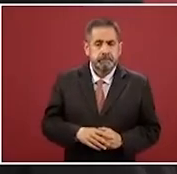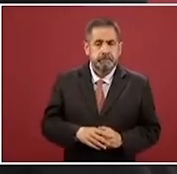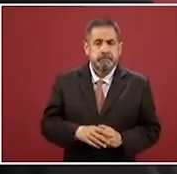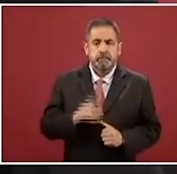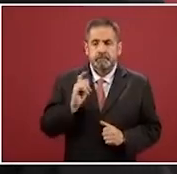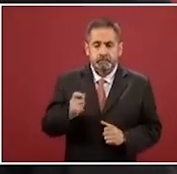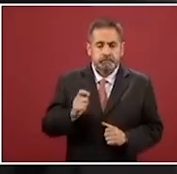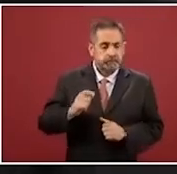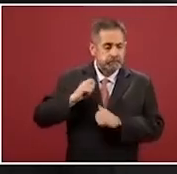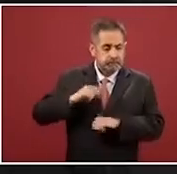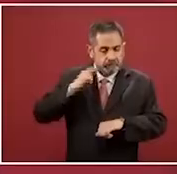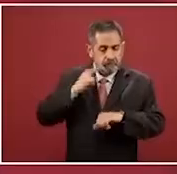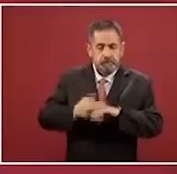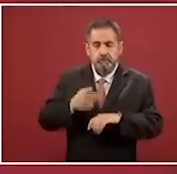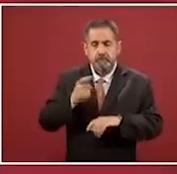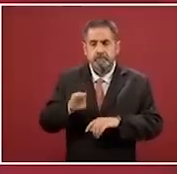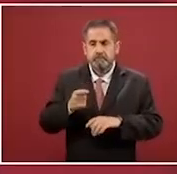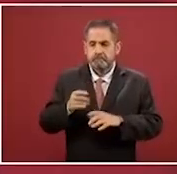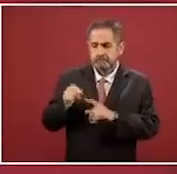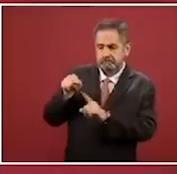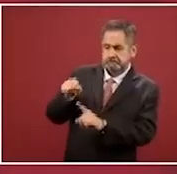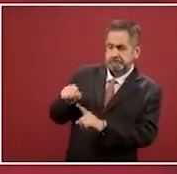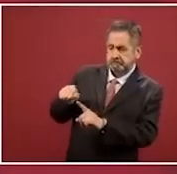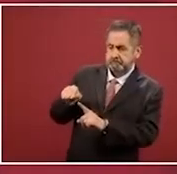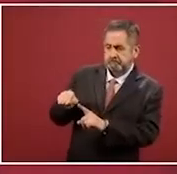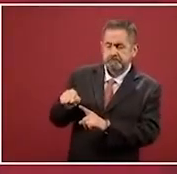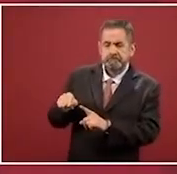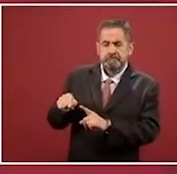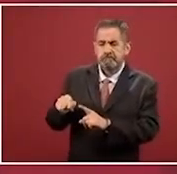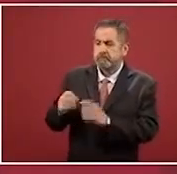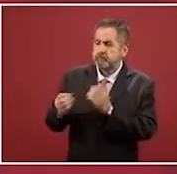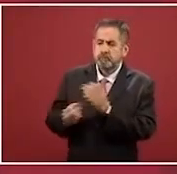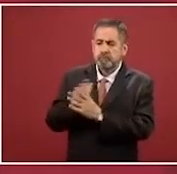un órgano para dar la seguridad a las oficinas